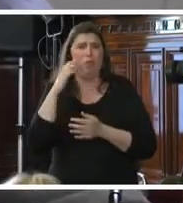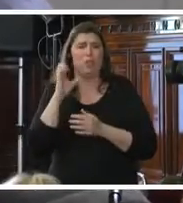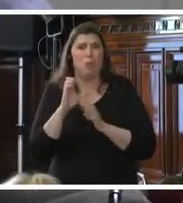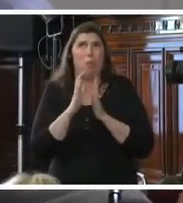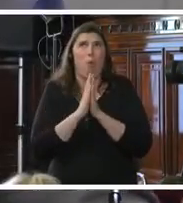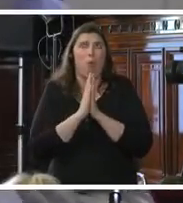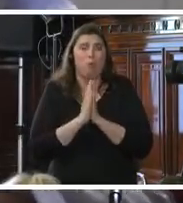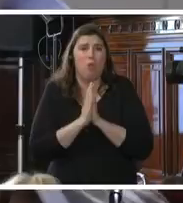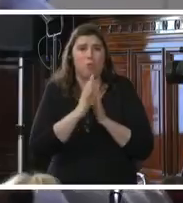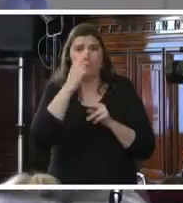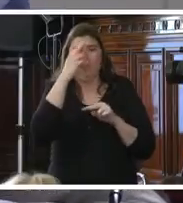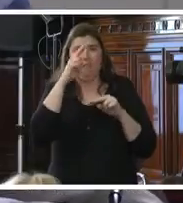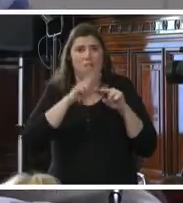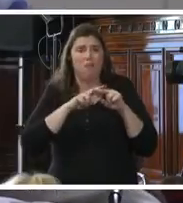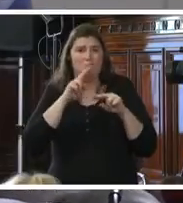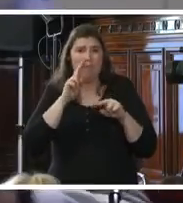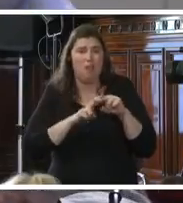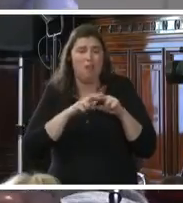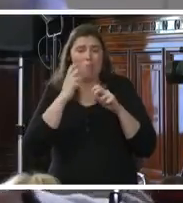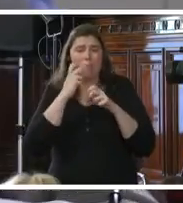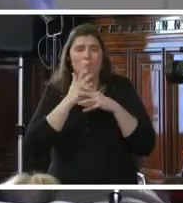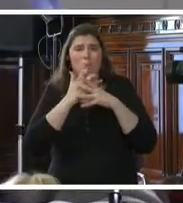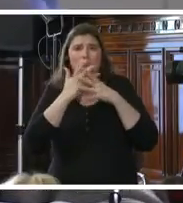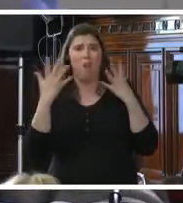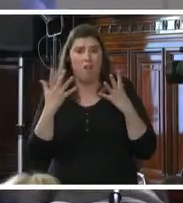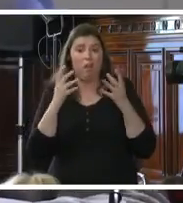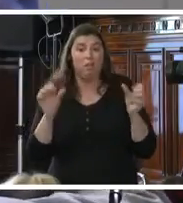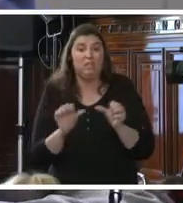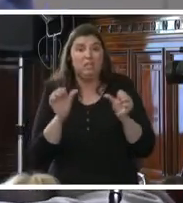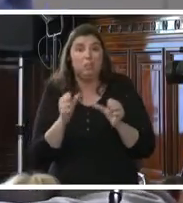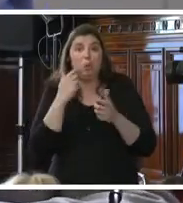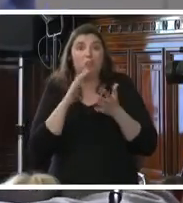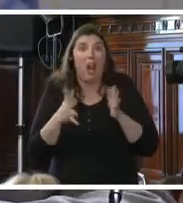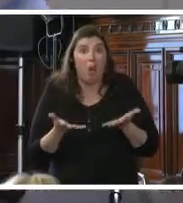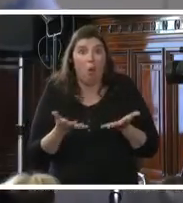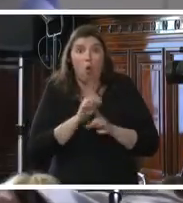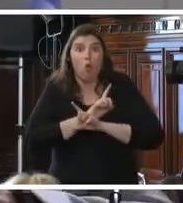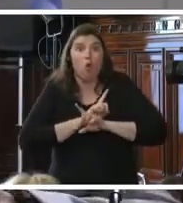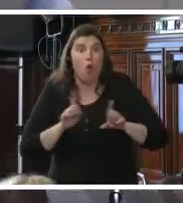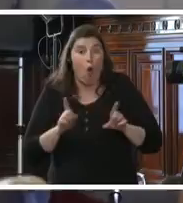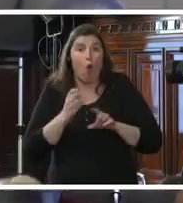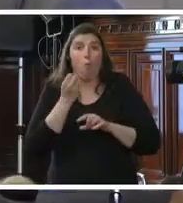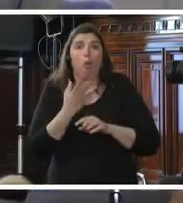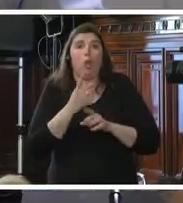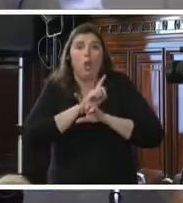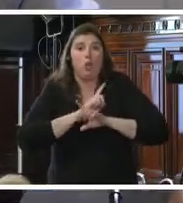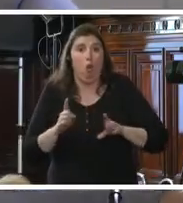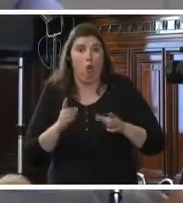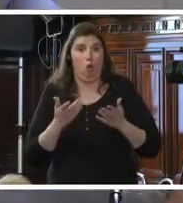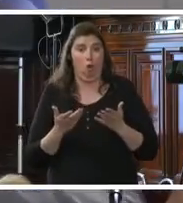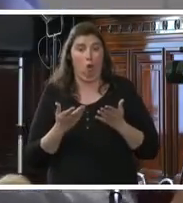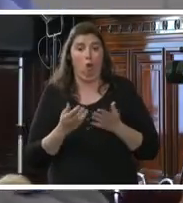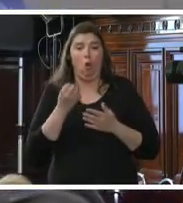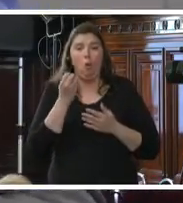es una enfermedad muy grave. ¿Y hemos hecho algo al respecto? No. ¿Por qué no? Porque